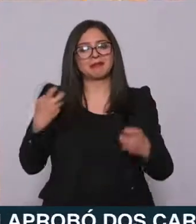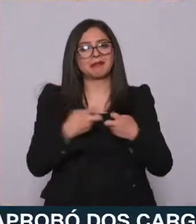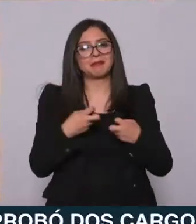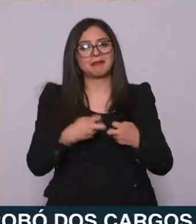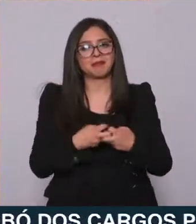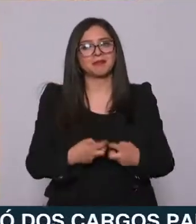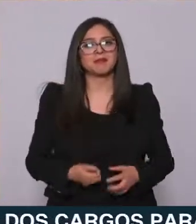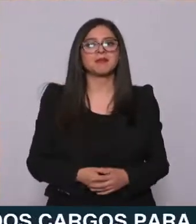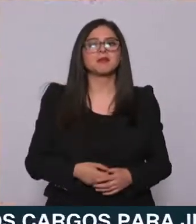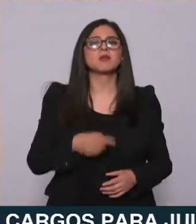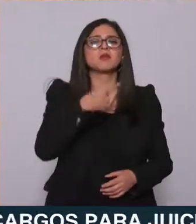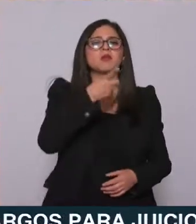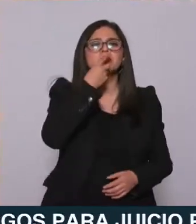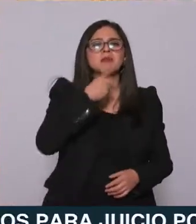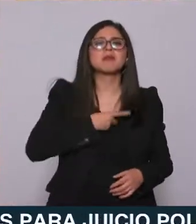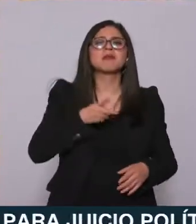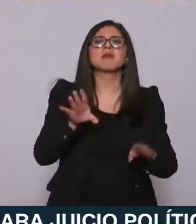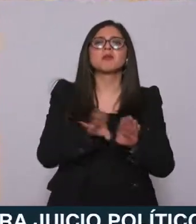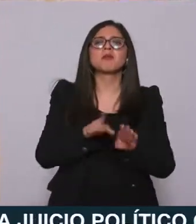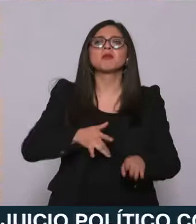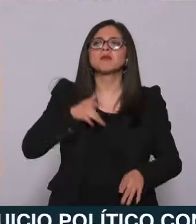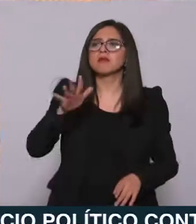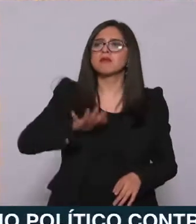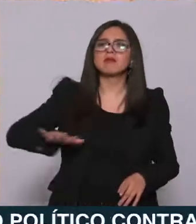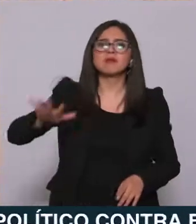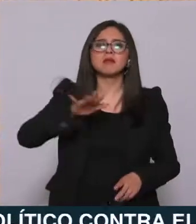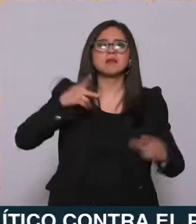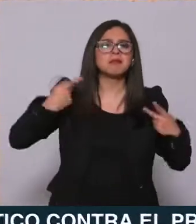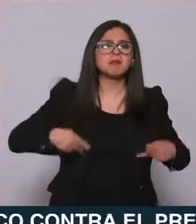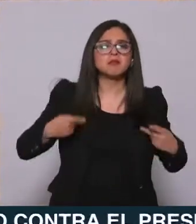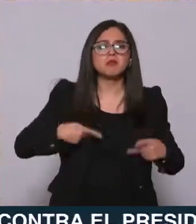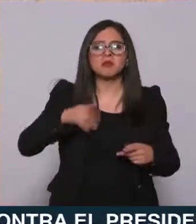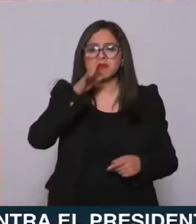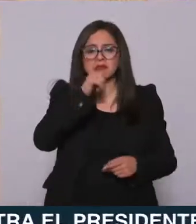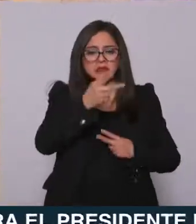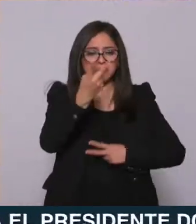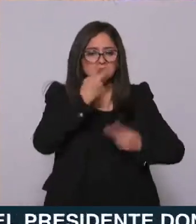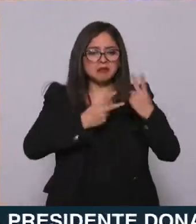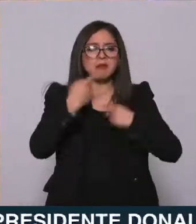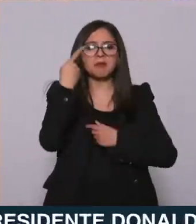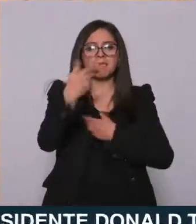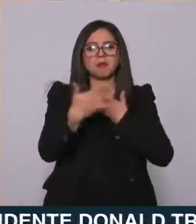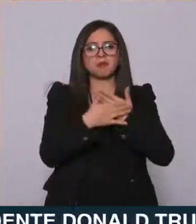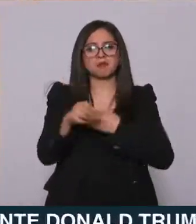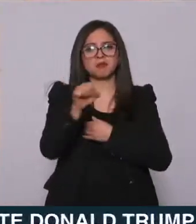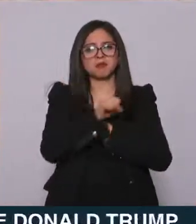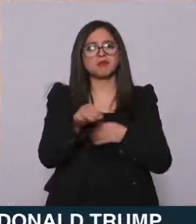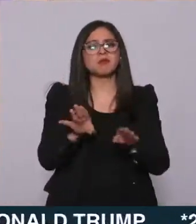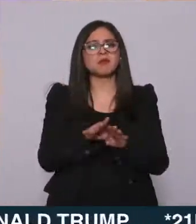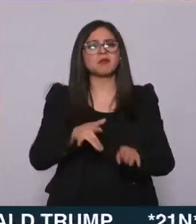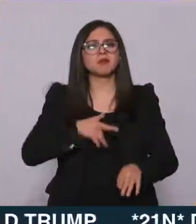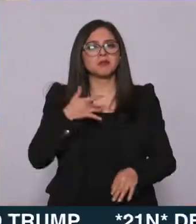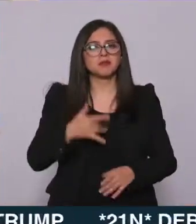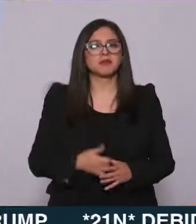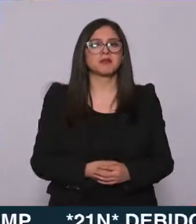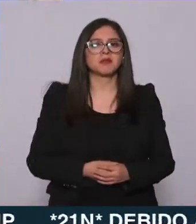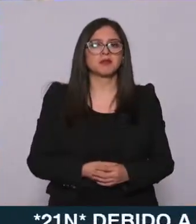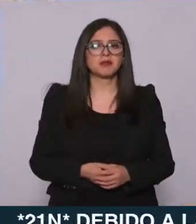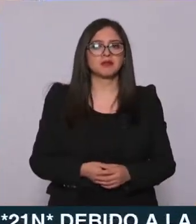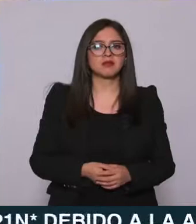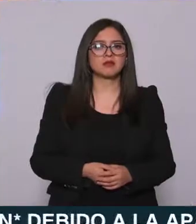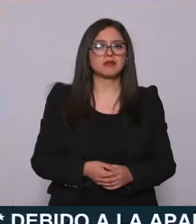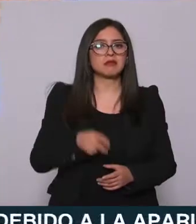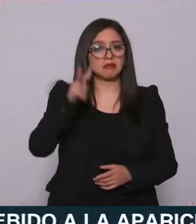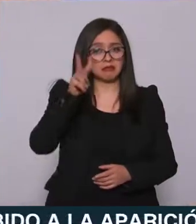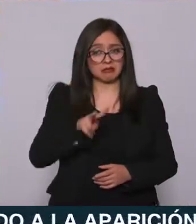visto el ambiente para toda la gente que no pudo asistir y que pueda venir el sábado. Platícales qué tal el ambiente. Ay, pues la verdad está súper padre, o sea,